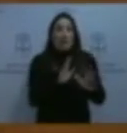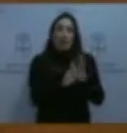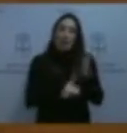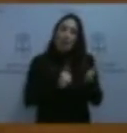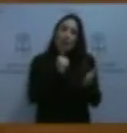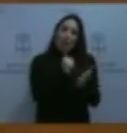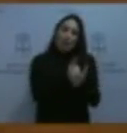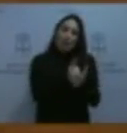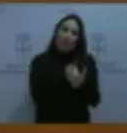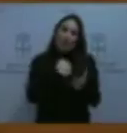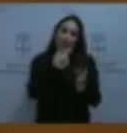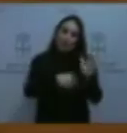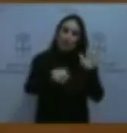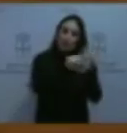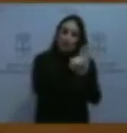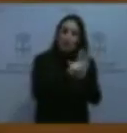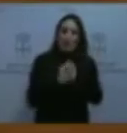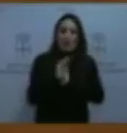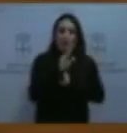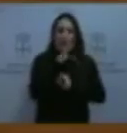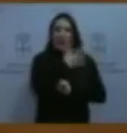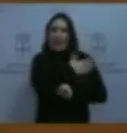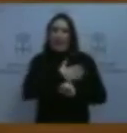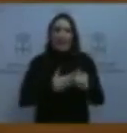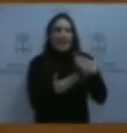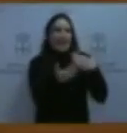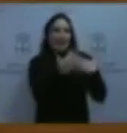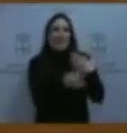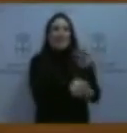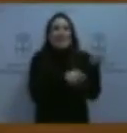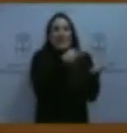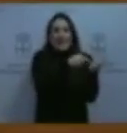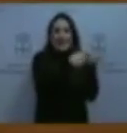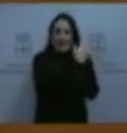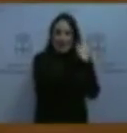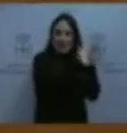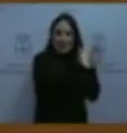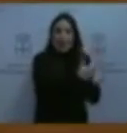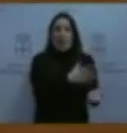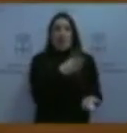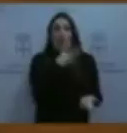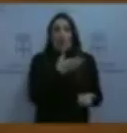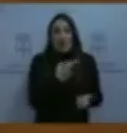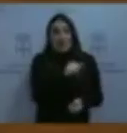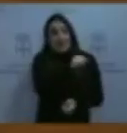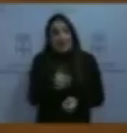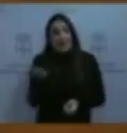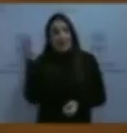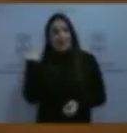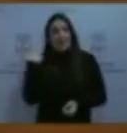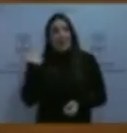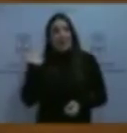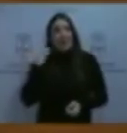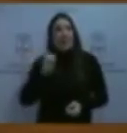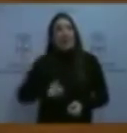esta interpelación para hablar con usted y para exigirle determinadas explicaciones como consecuencia de la comparecencia la semana pasada del director de